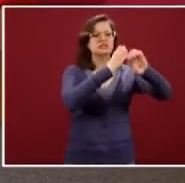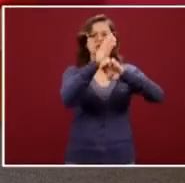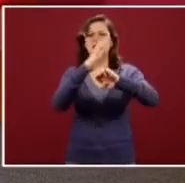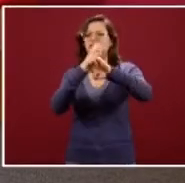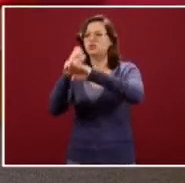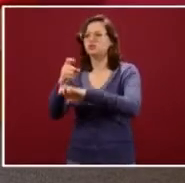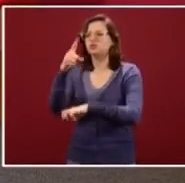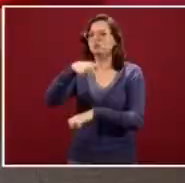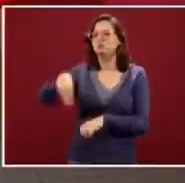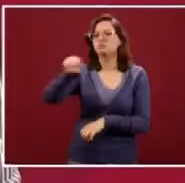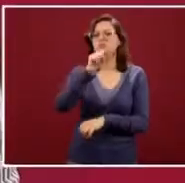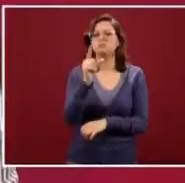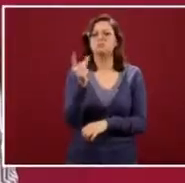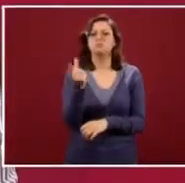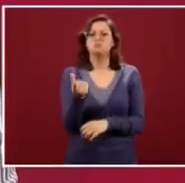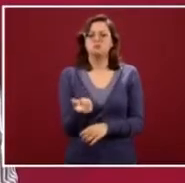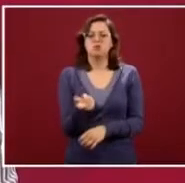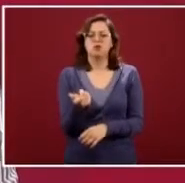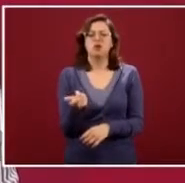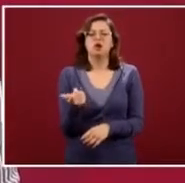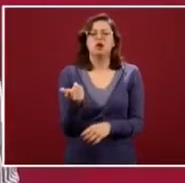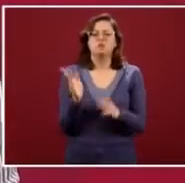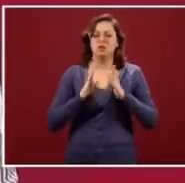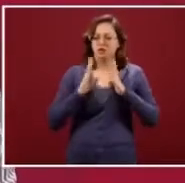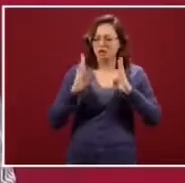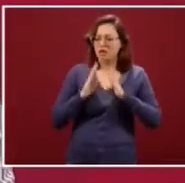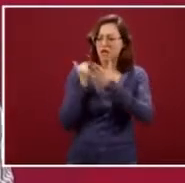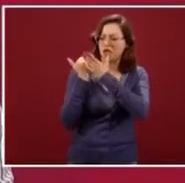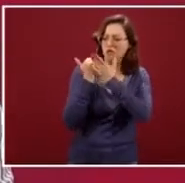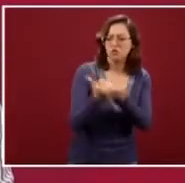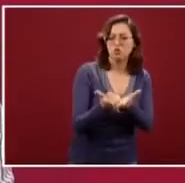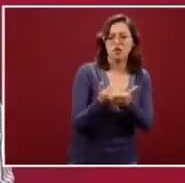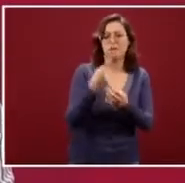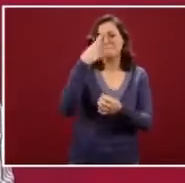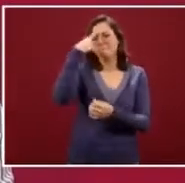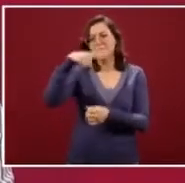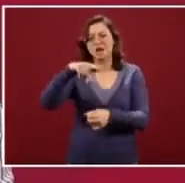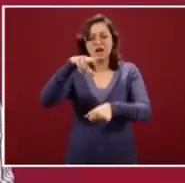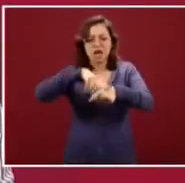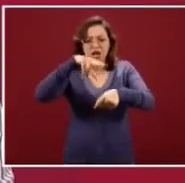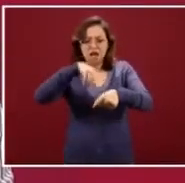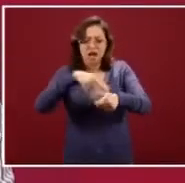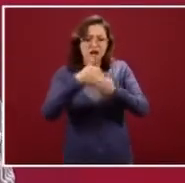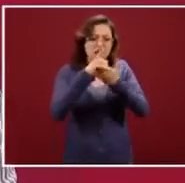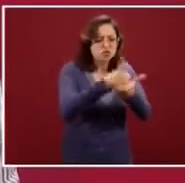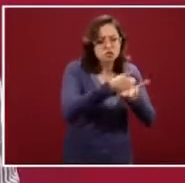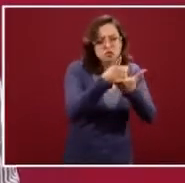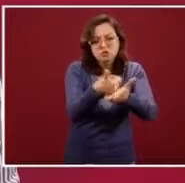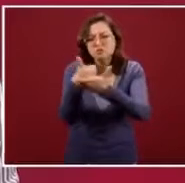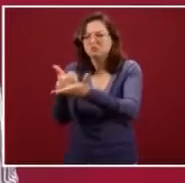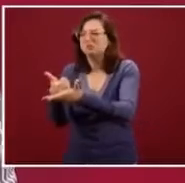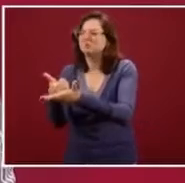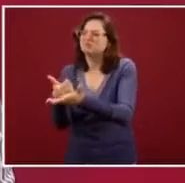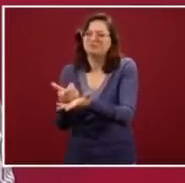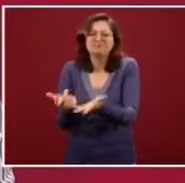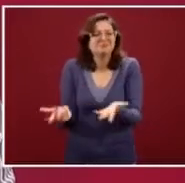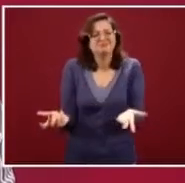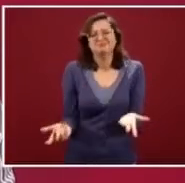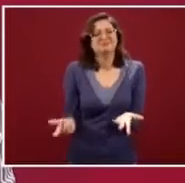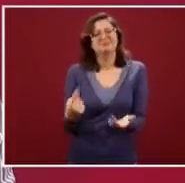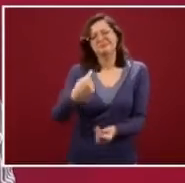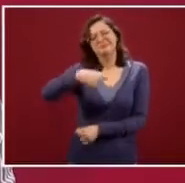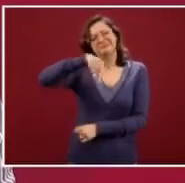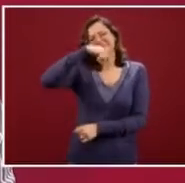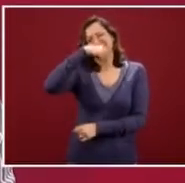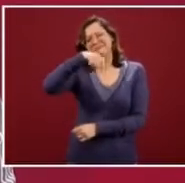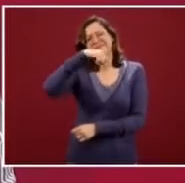Fuerzas Armadas a operativos de carácter sanitario. Esto no tiene sentido, no tiene una lógica técnica clara. Nos han